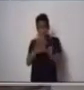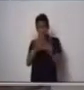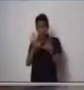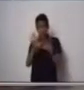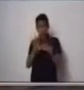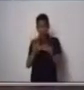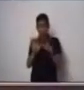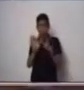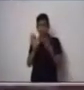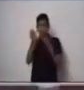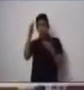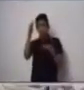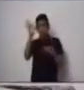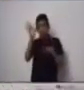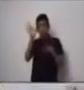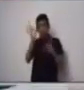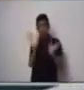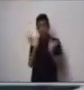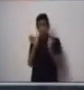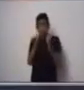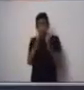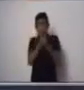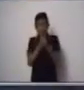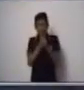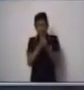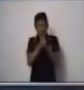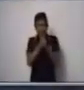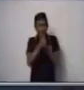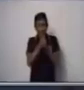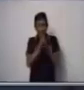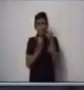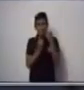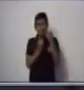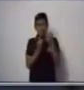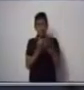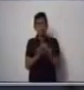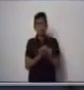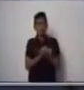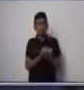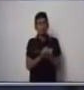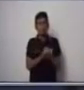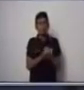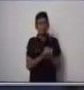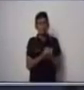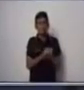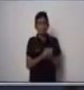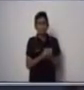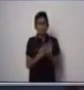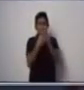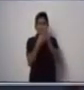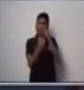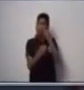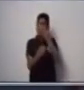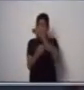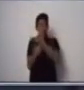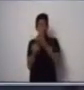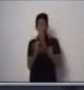hacia el centro acá. Muy bien.